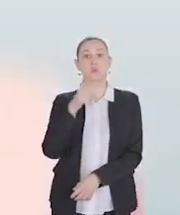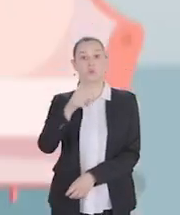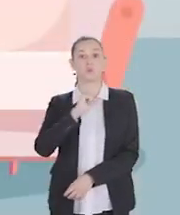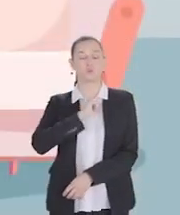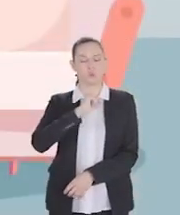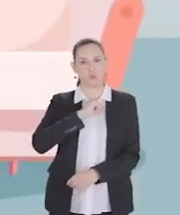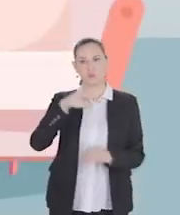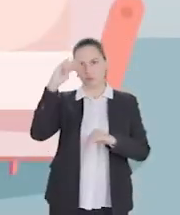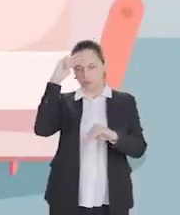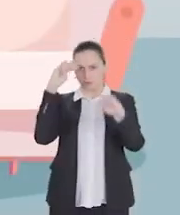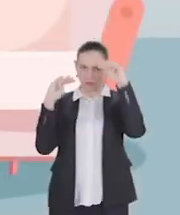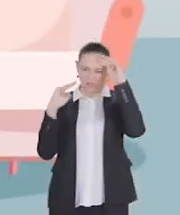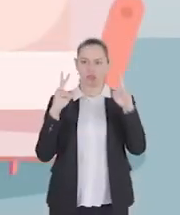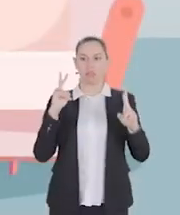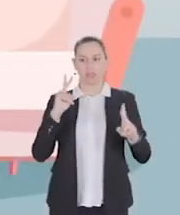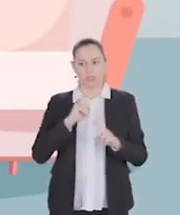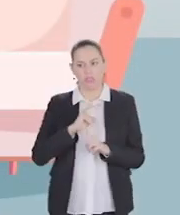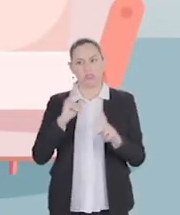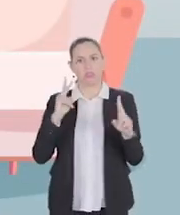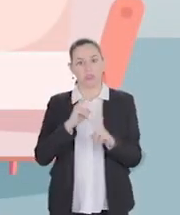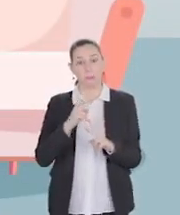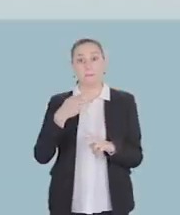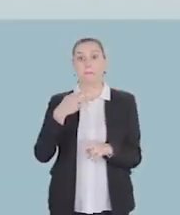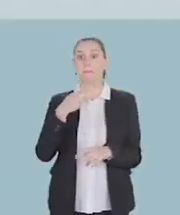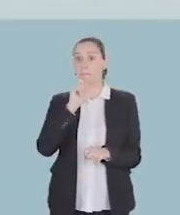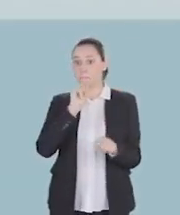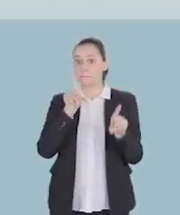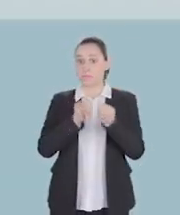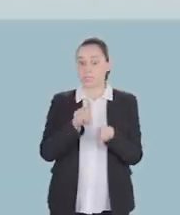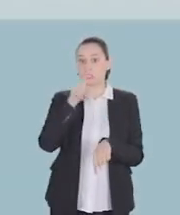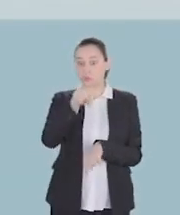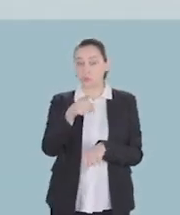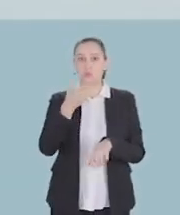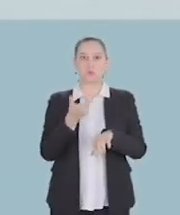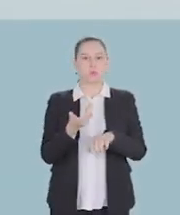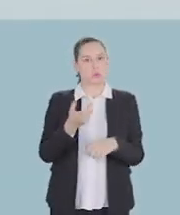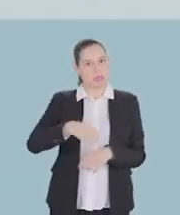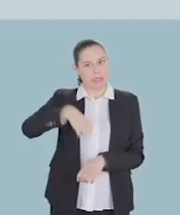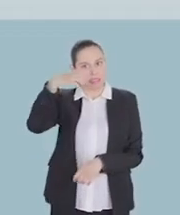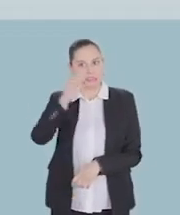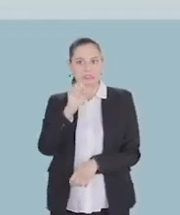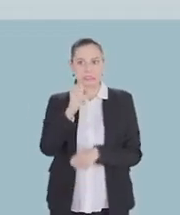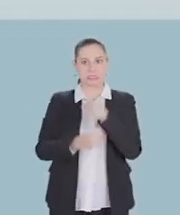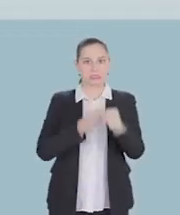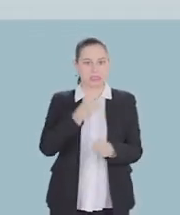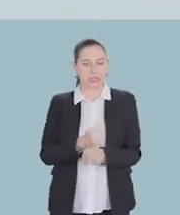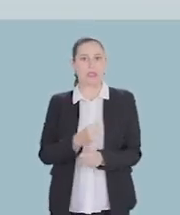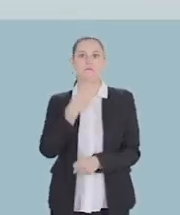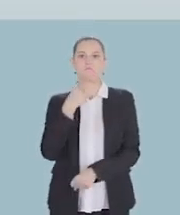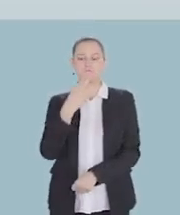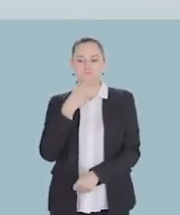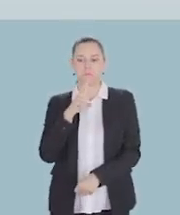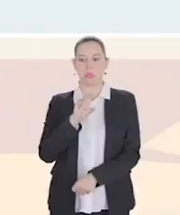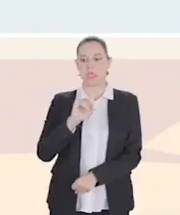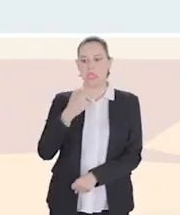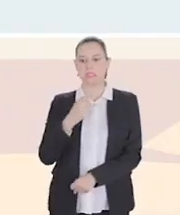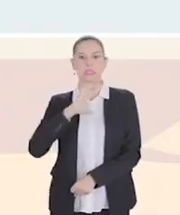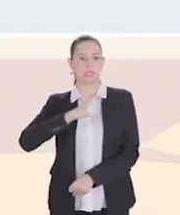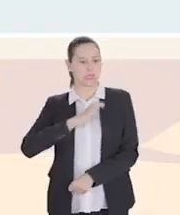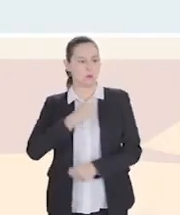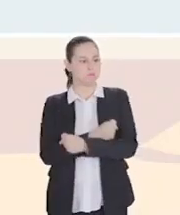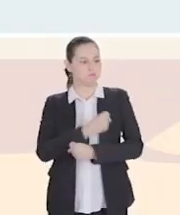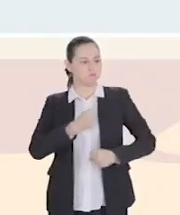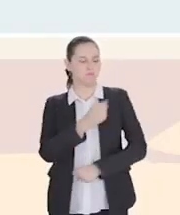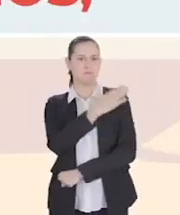COVID-19 porque presentas síntomas como fiebre, tos seca y estornudos, dificultad para respirar, y eres mayor de 60 años